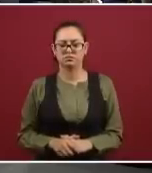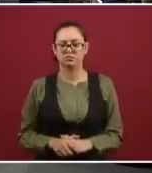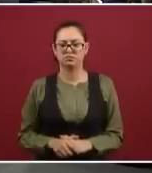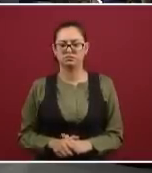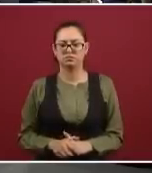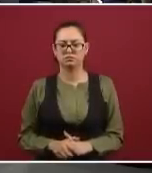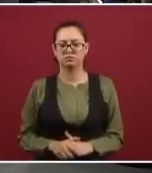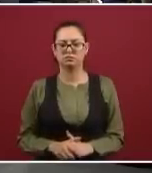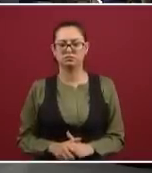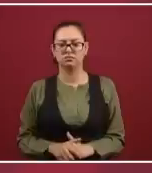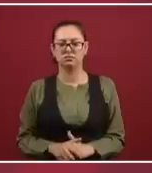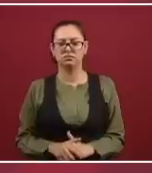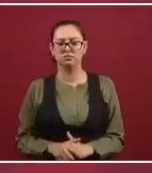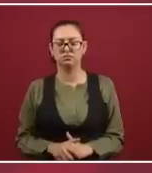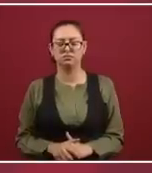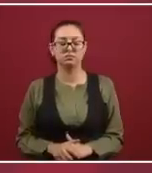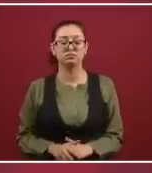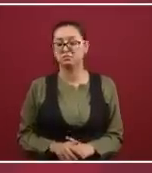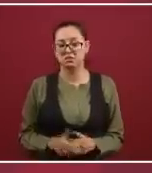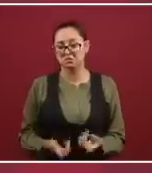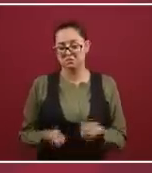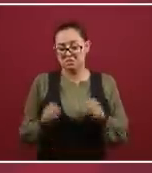la Policía Federal,